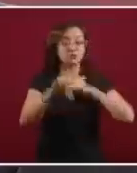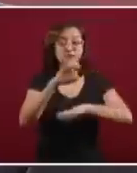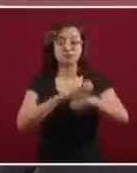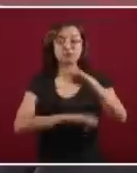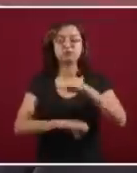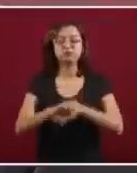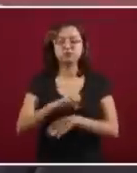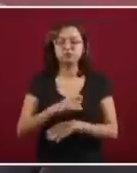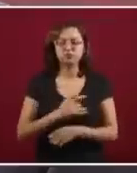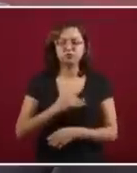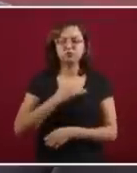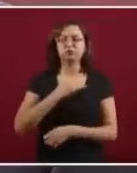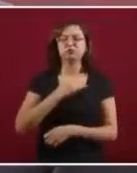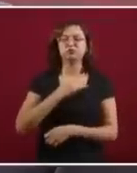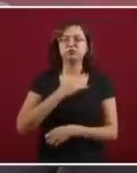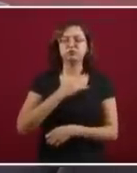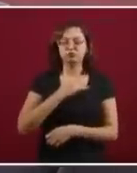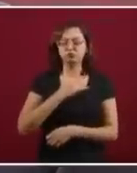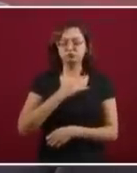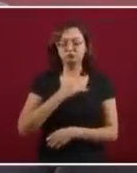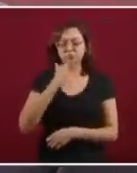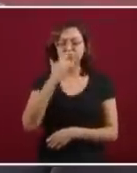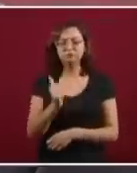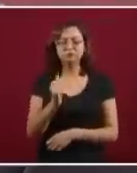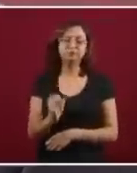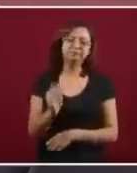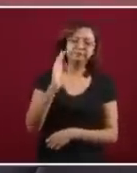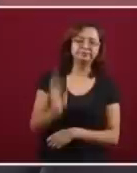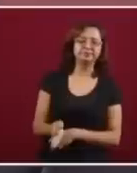que aceptaron ese principio